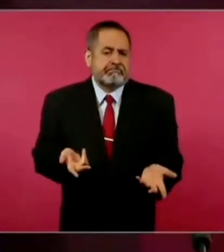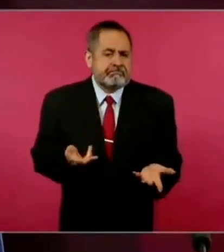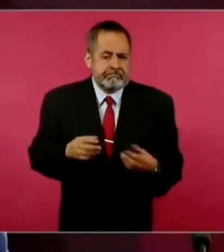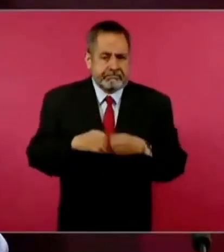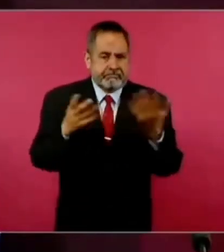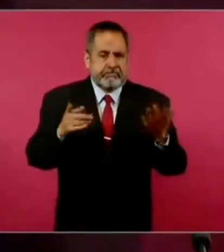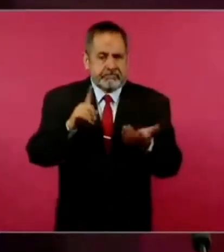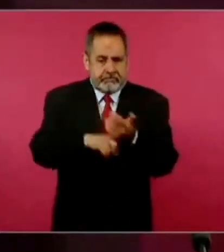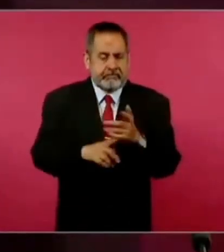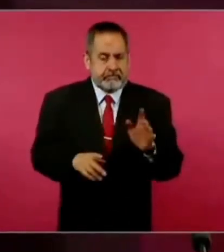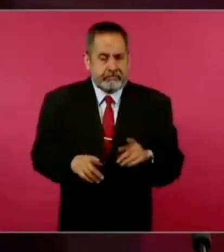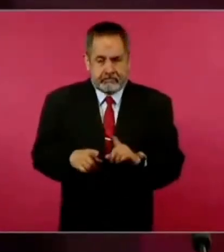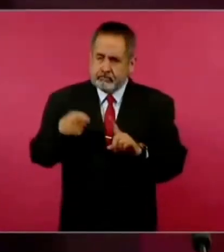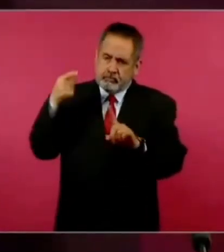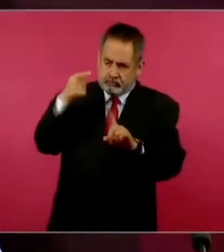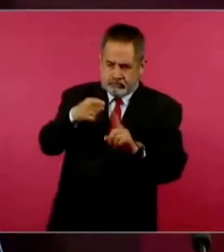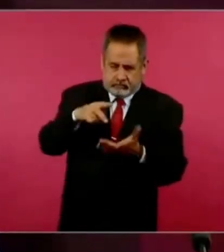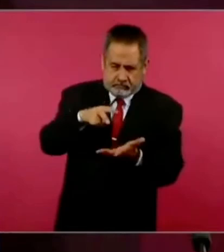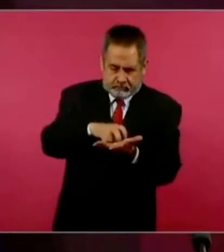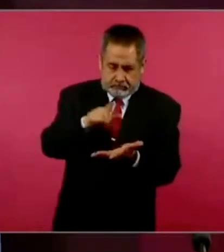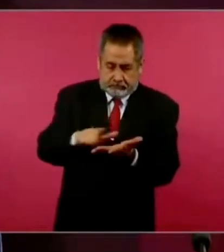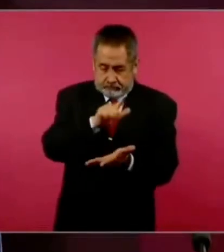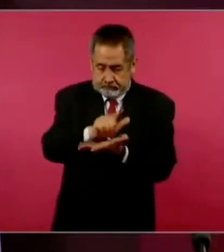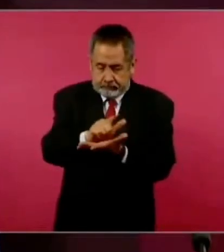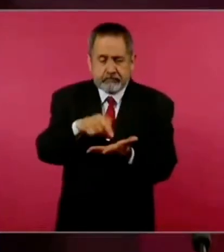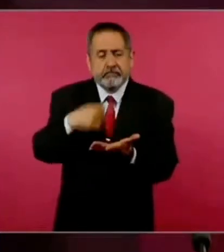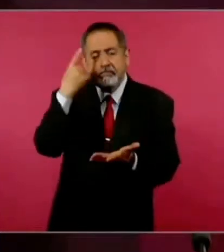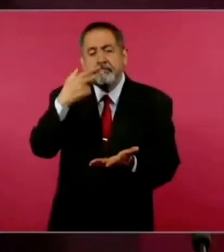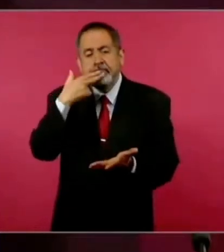de cuál es el propósito de la reforma.